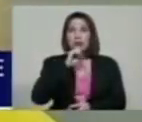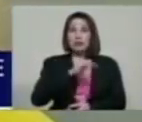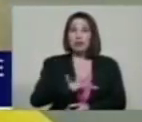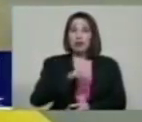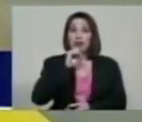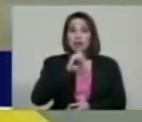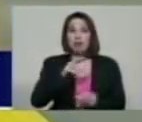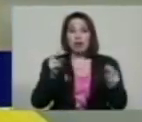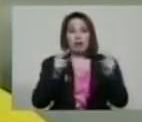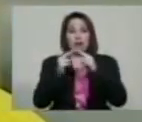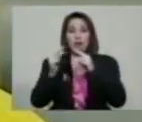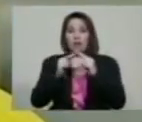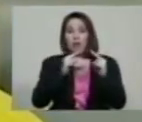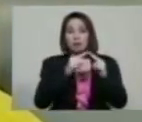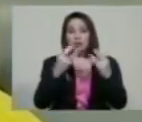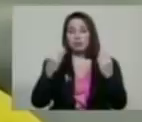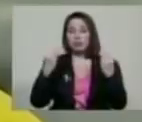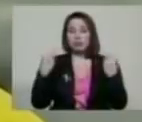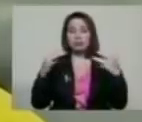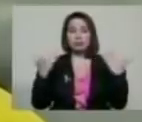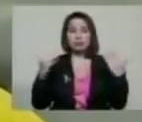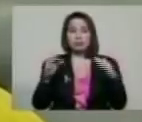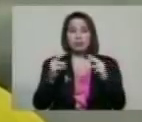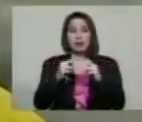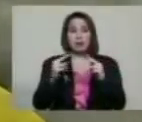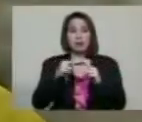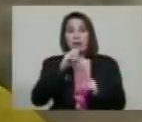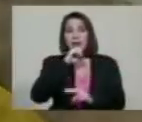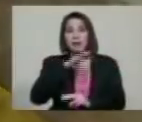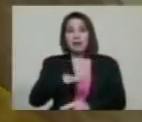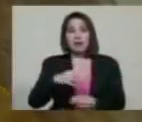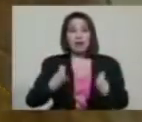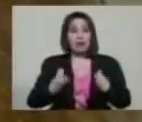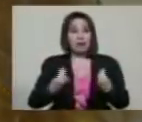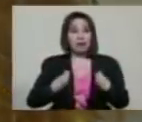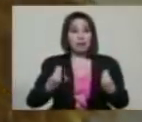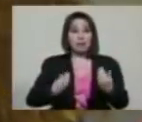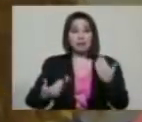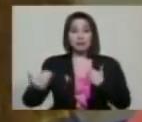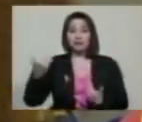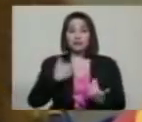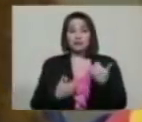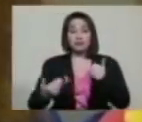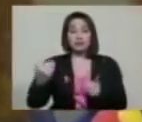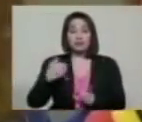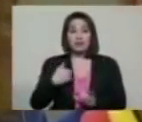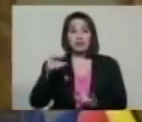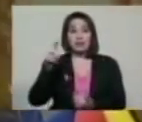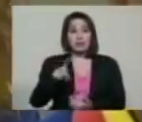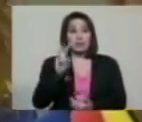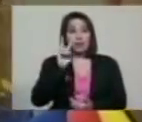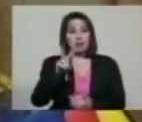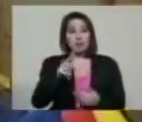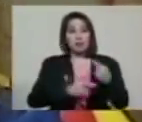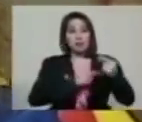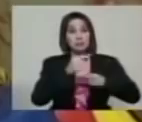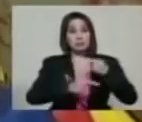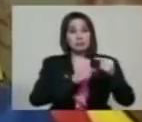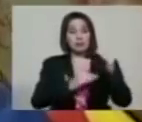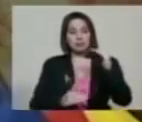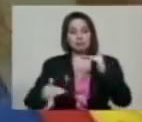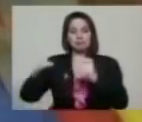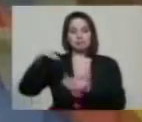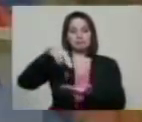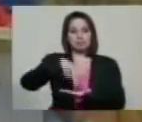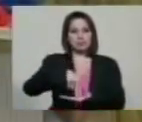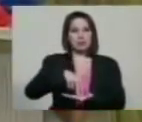conocer tantas cosas en la vida, luego de soportar tantas penurias y ver que hay una generación que se levanta.